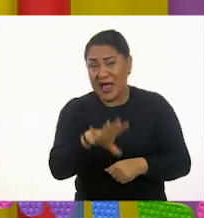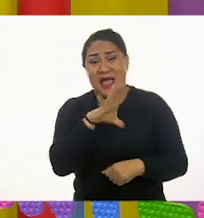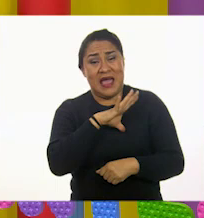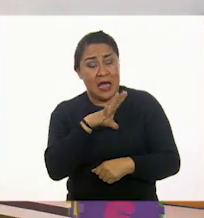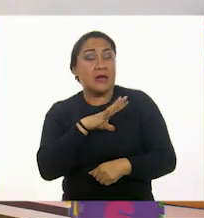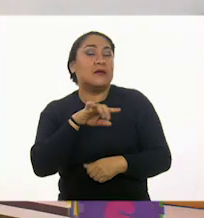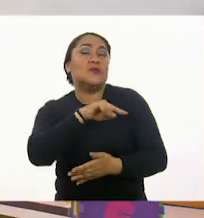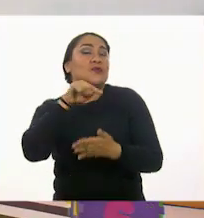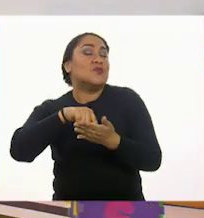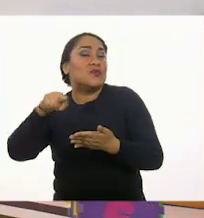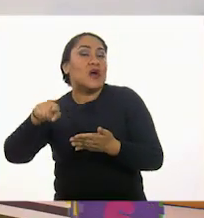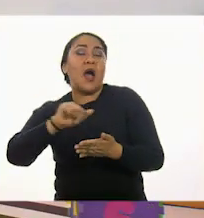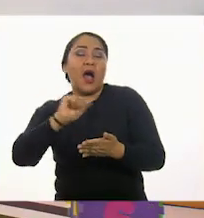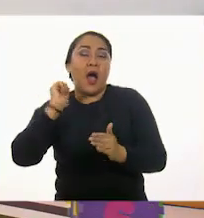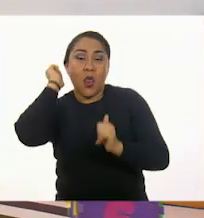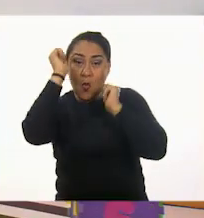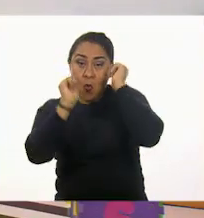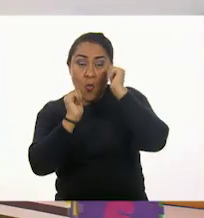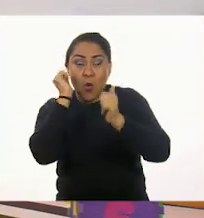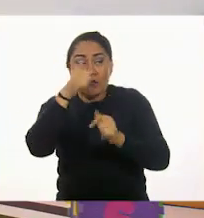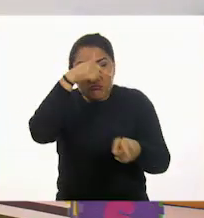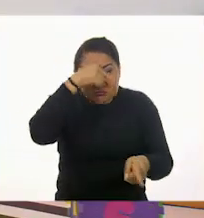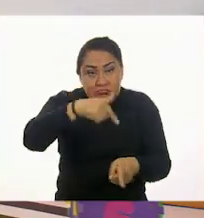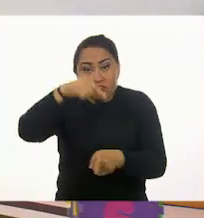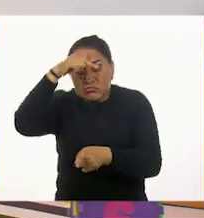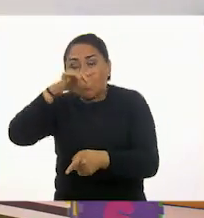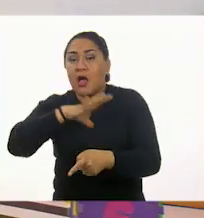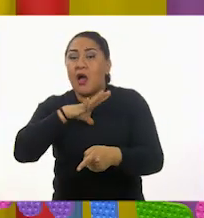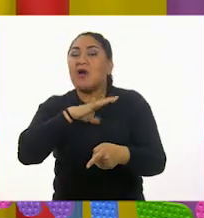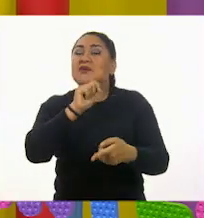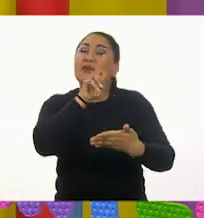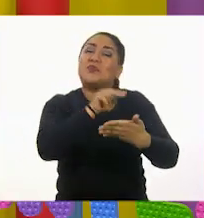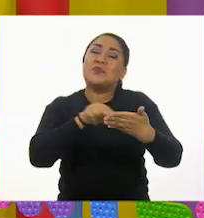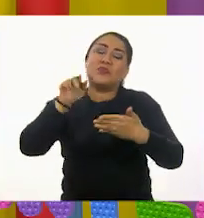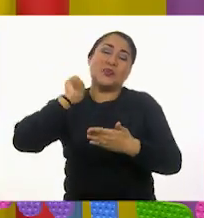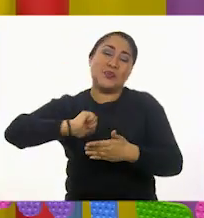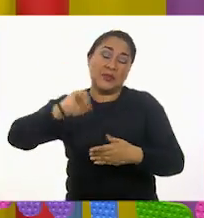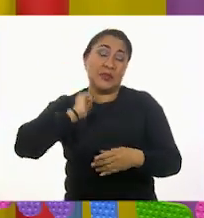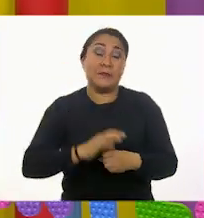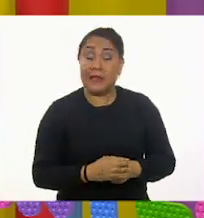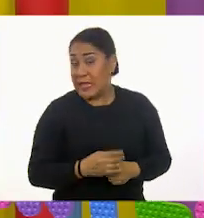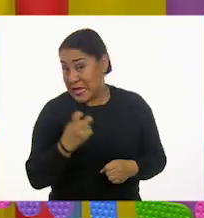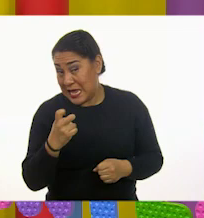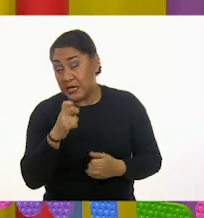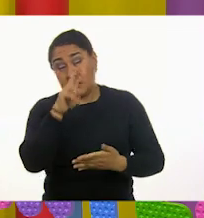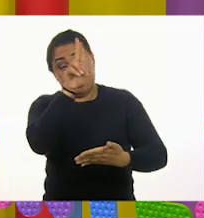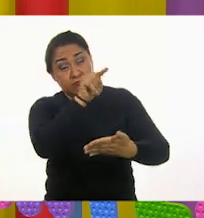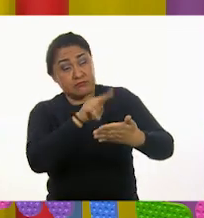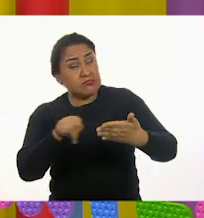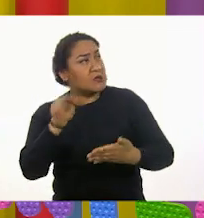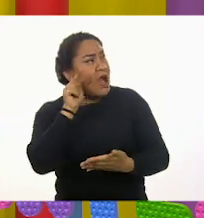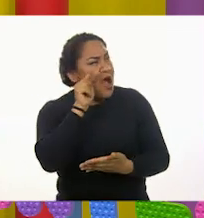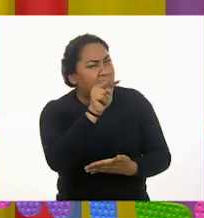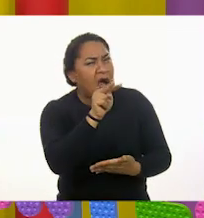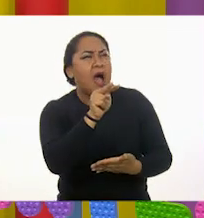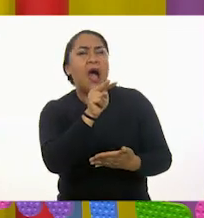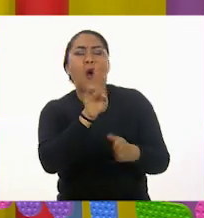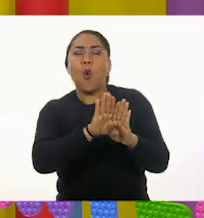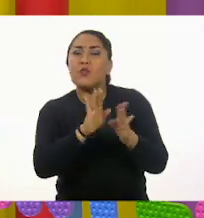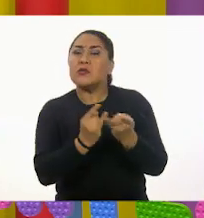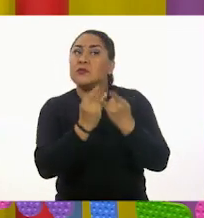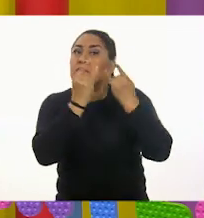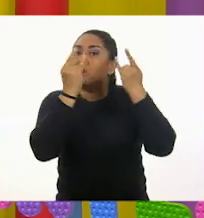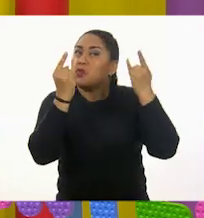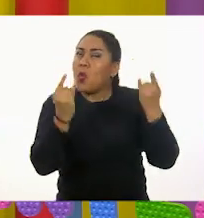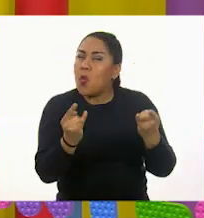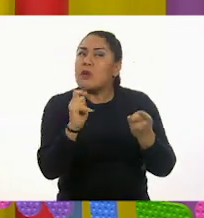Sí, en las zonas arqueológicas hay muchas de estas pinturas. Igualmente, este tipo de pinturas nos cuentan un suceso o una